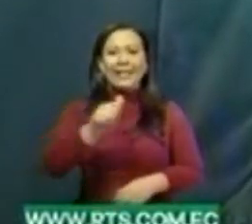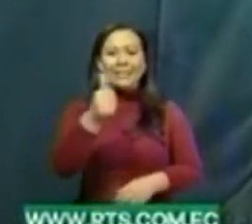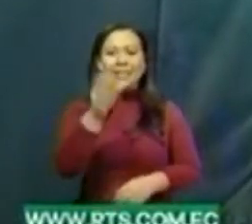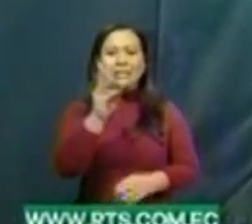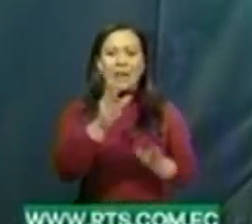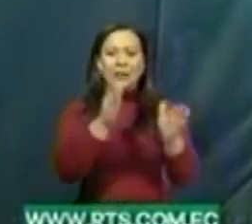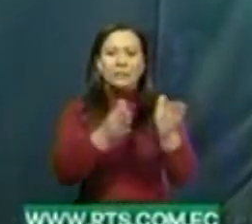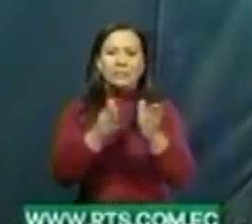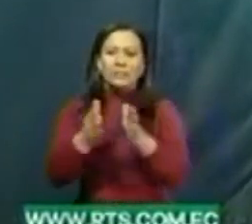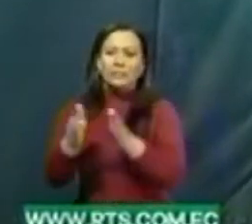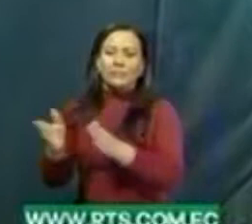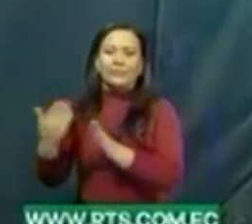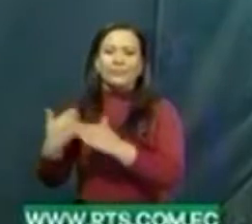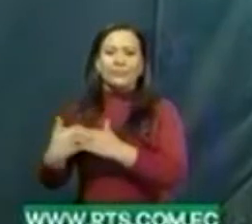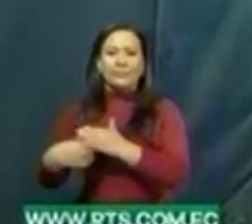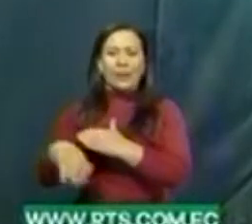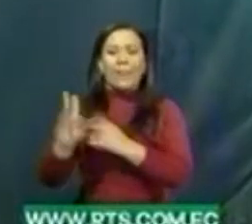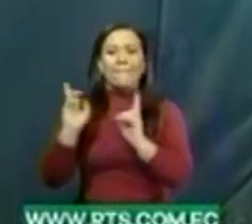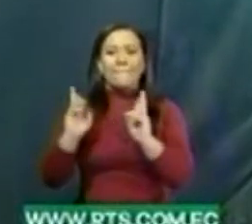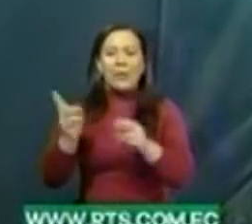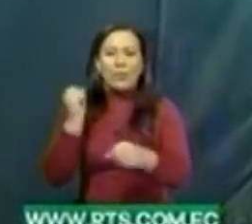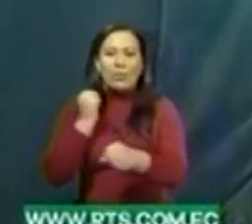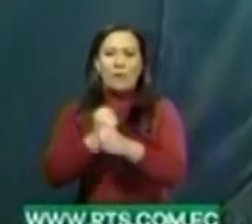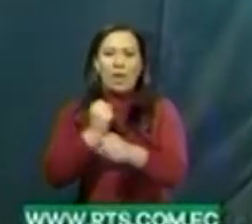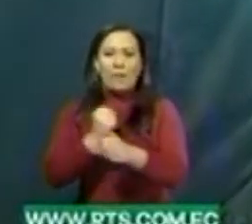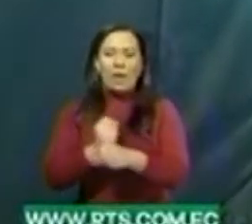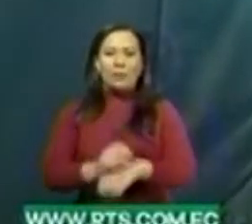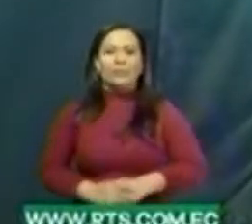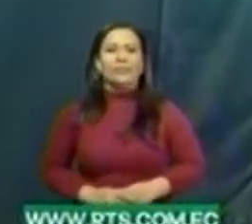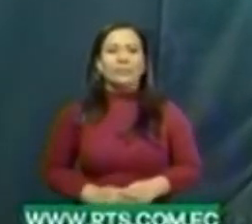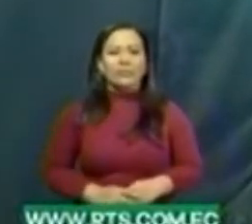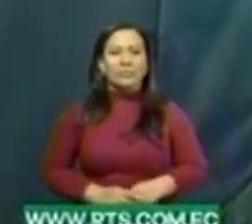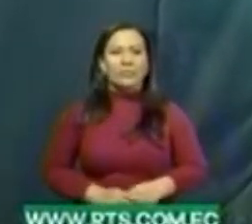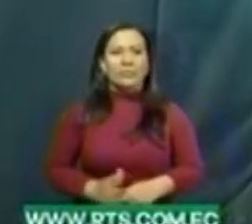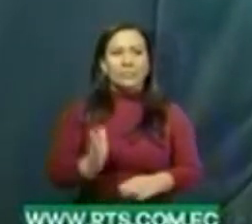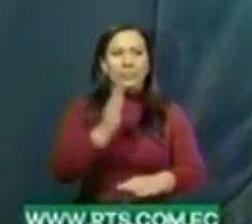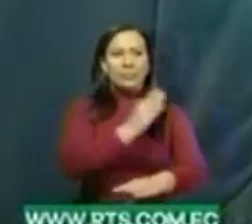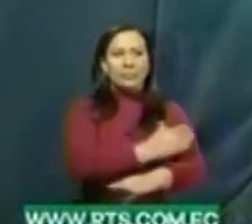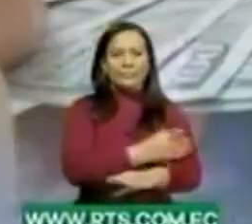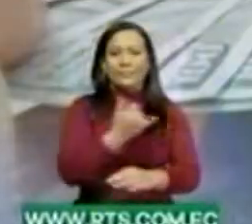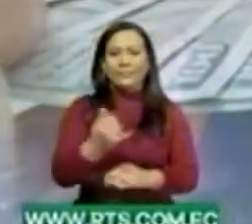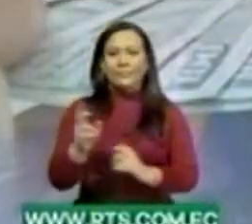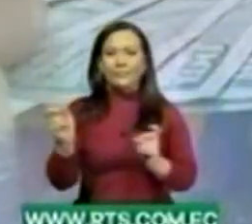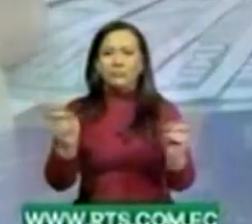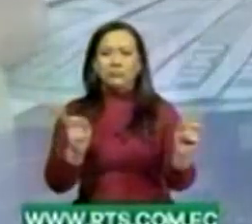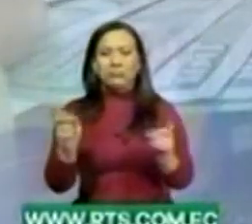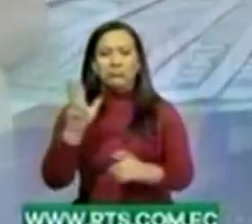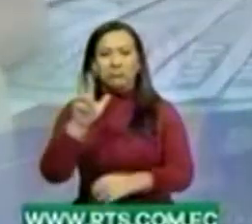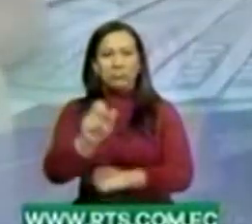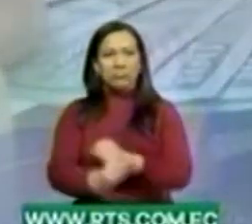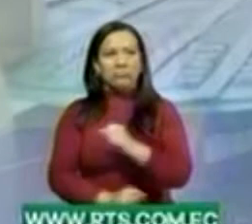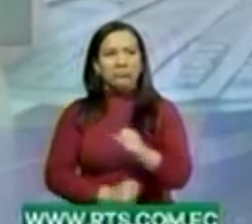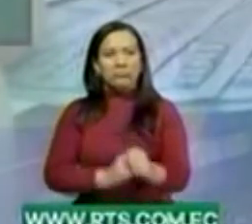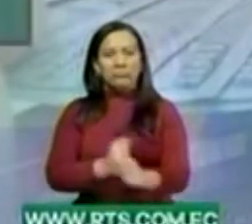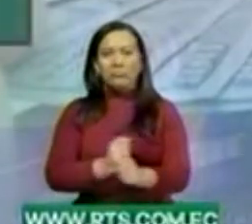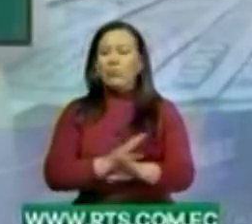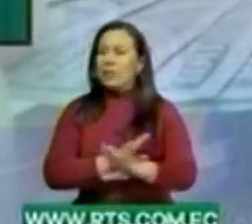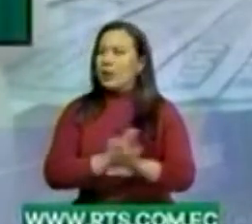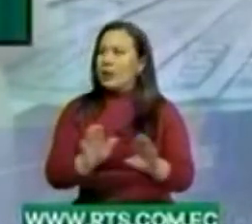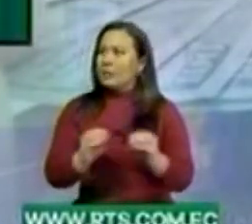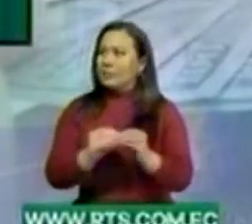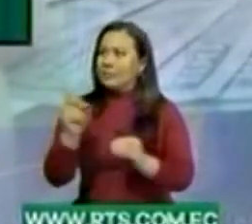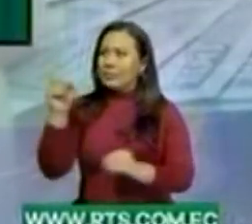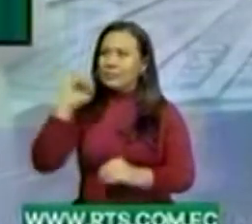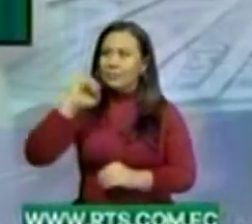periodos consecutivos en el mismo trabajo. Ese es un parámetro anterior, hoy lo ajustamos a 13. De junio de 2017 a agosto